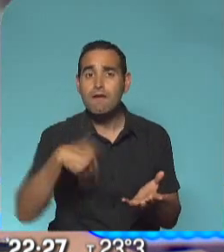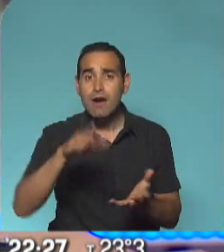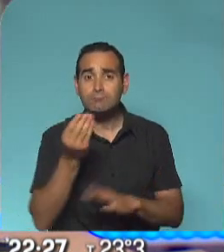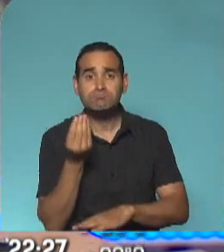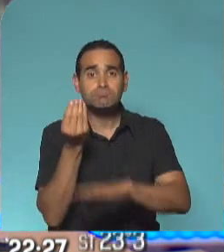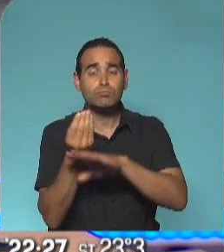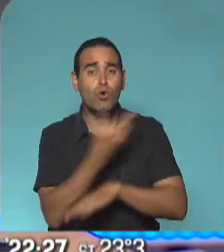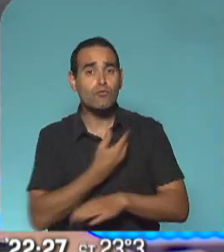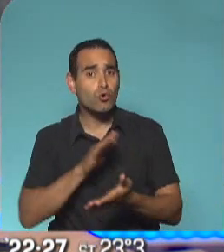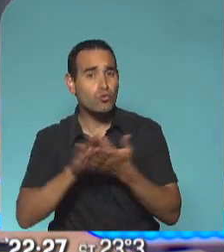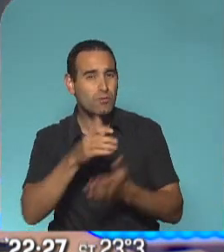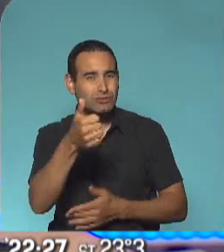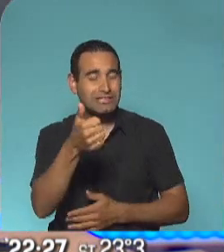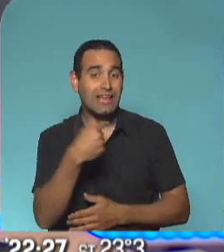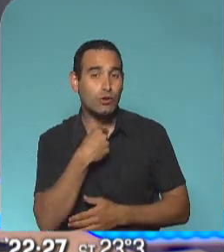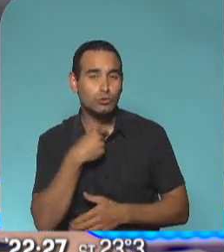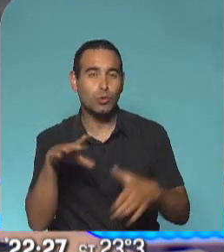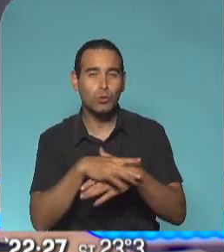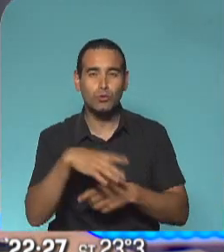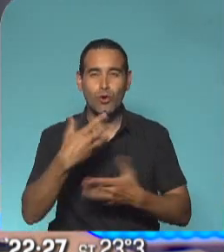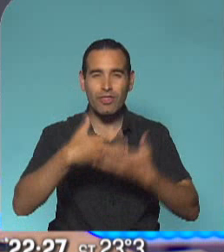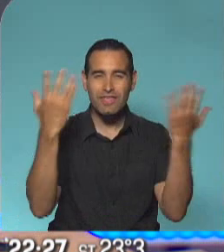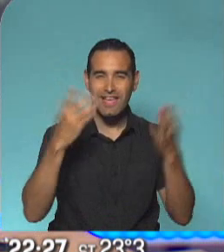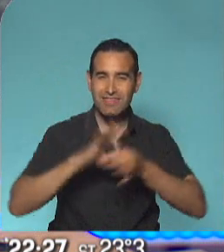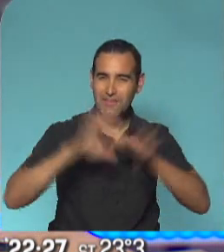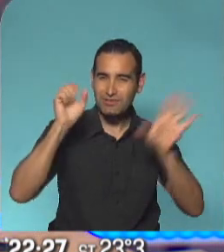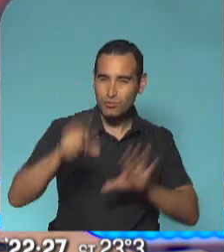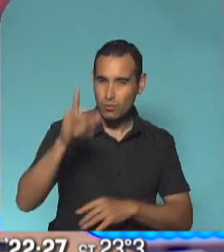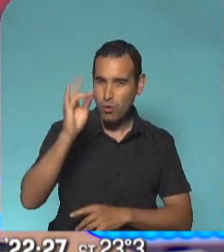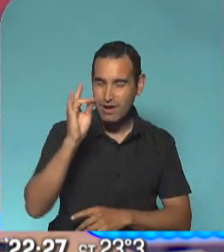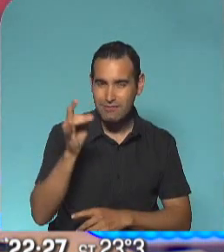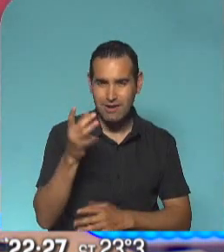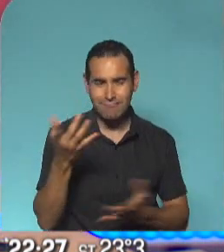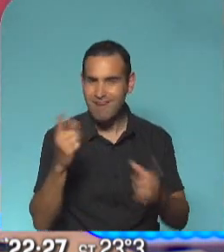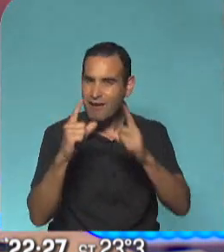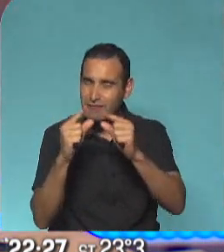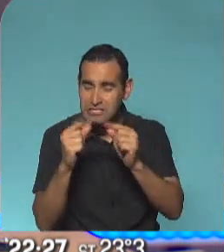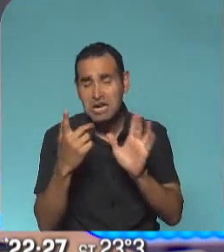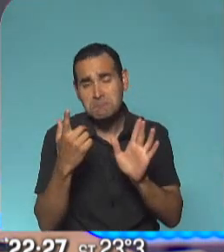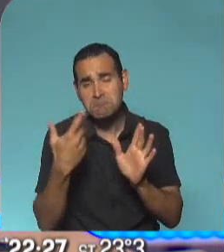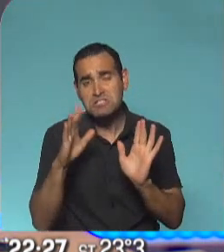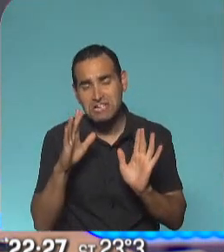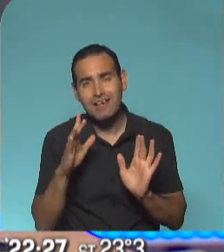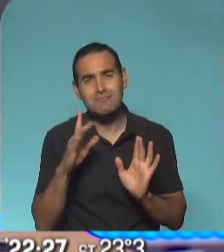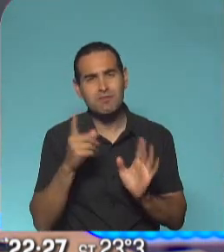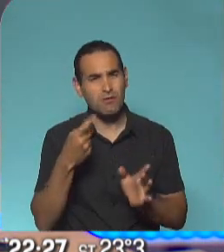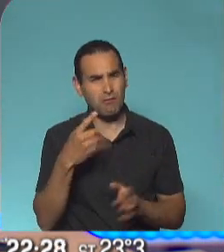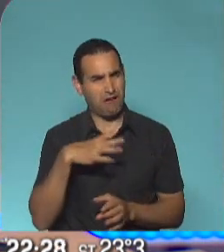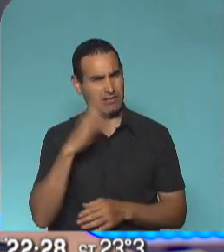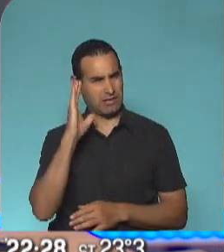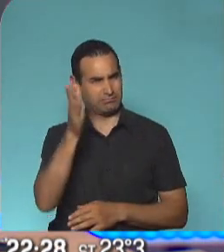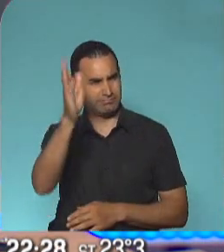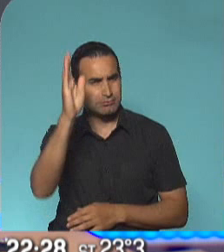nuevo gobierno el 6 de agosto, porque es el día de la independencia de Bolivia, es una fecha que se baraja. ¿Y por qué tan lejos de